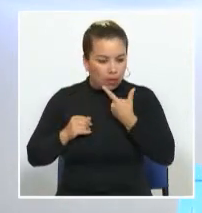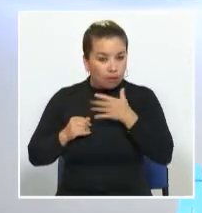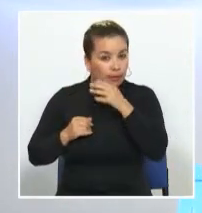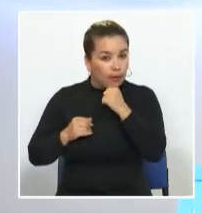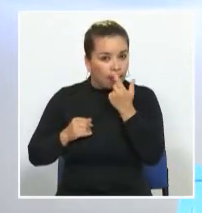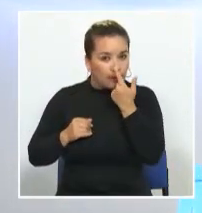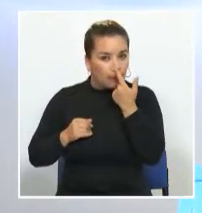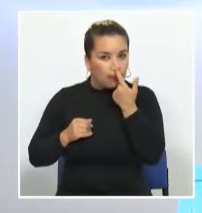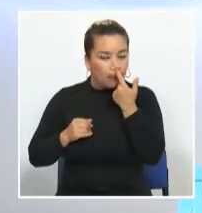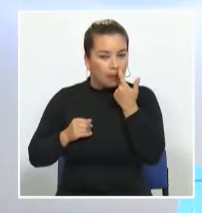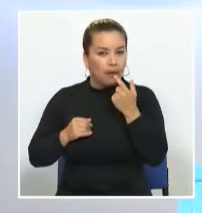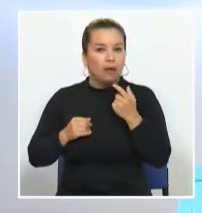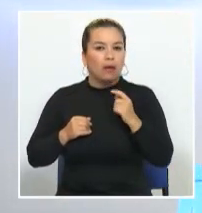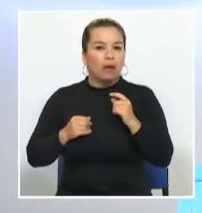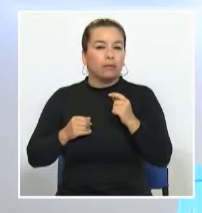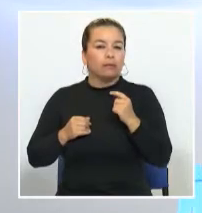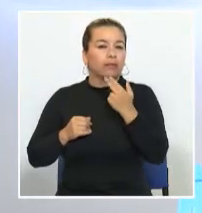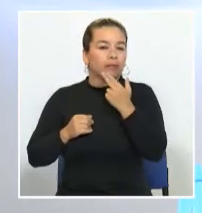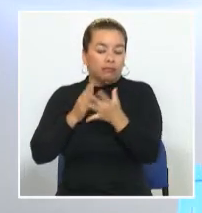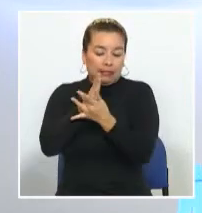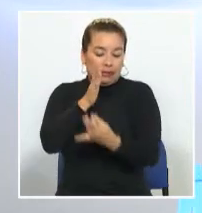valores de colesterol alterados?